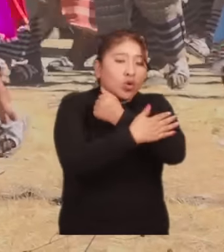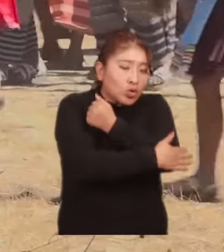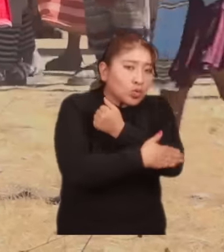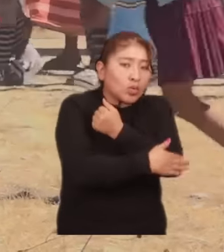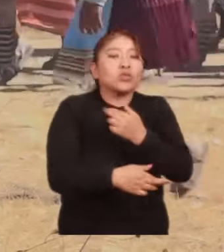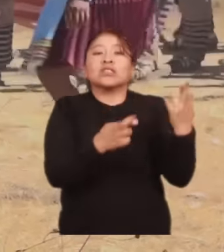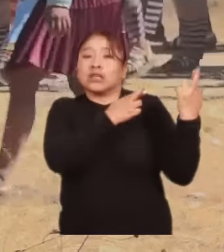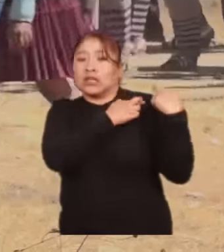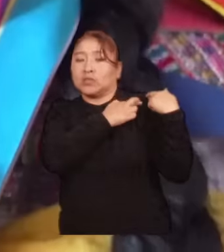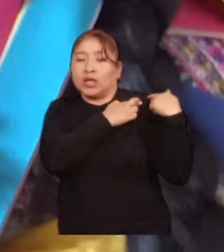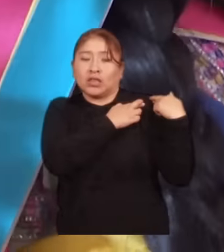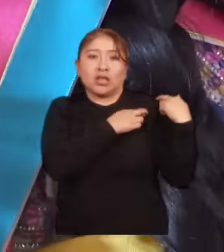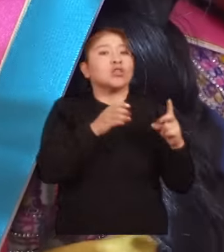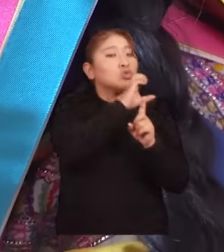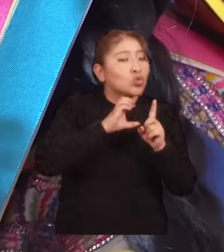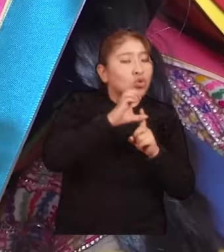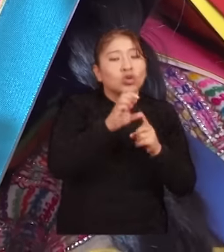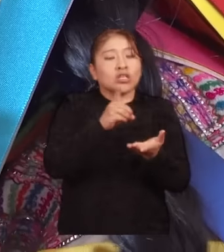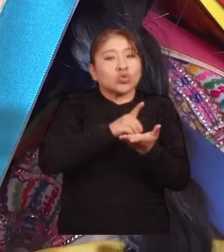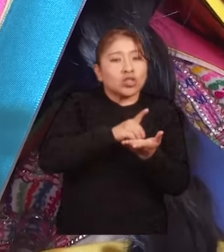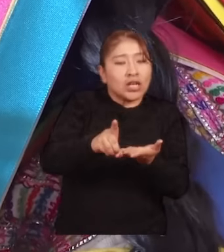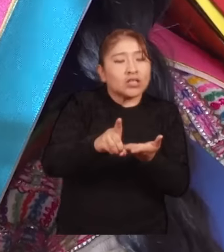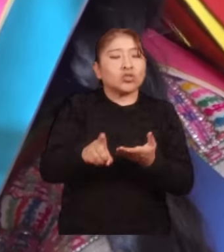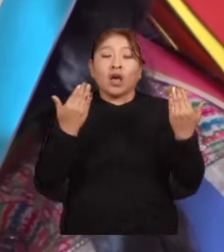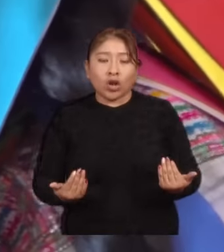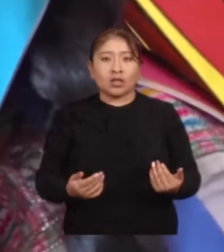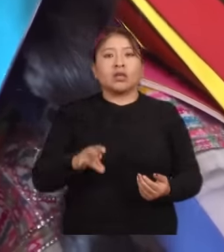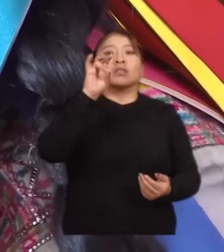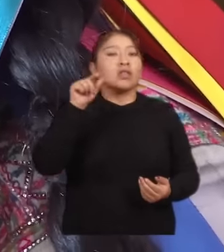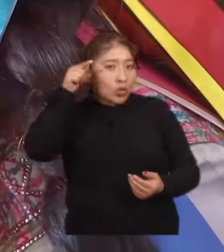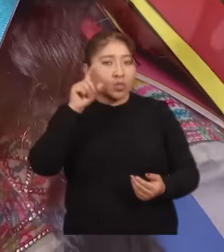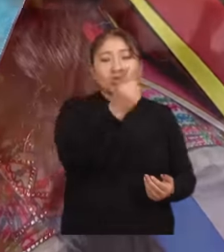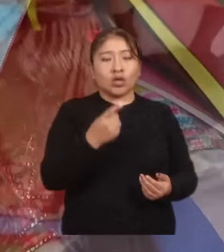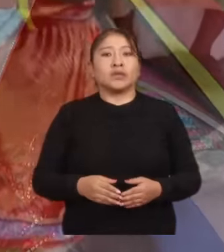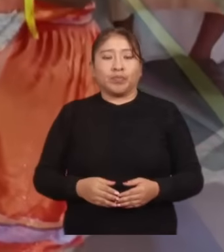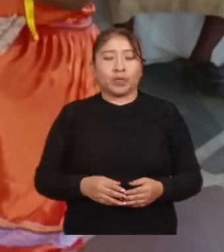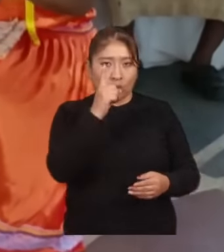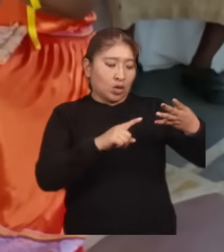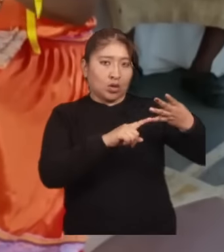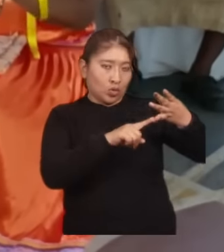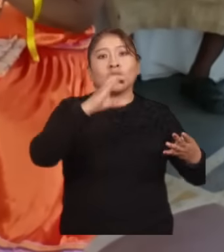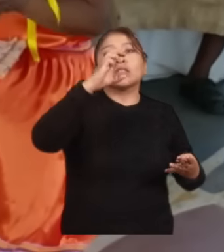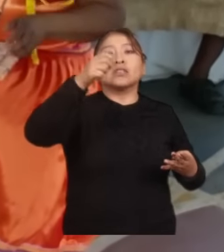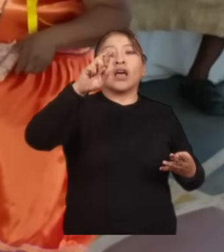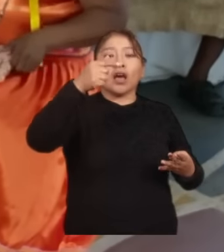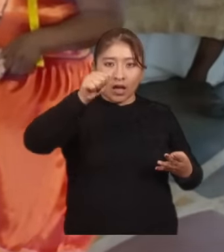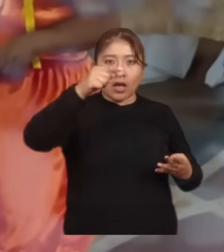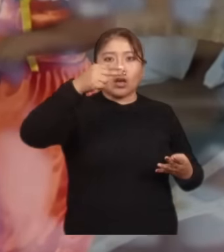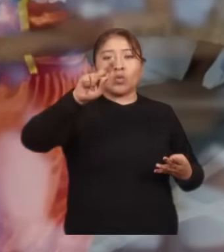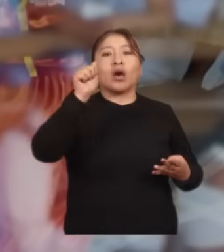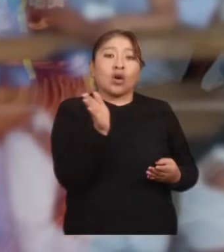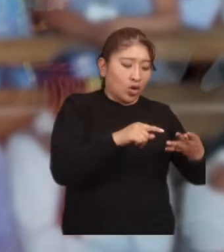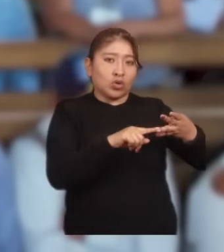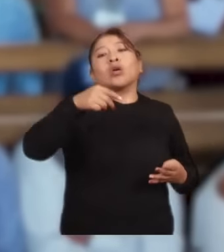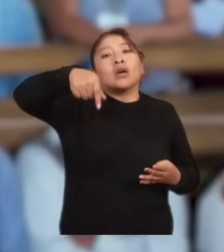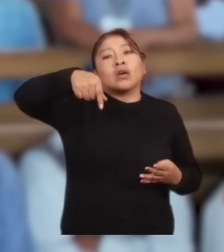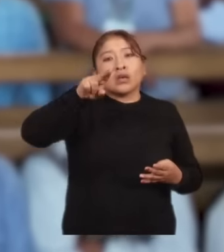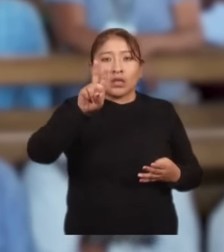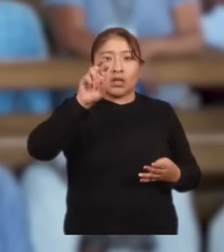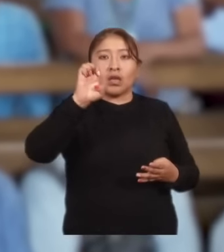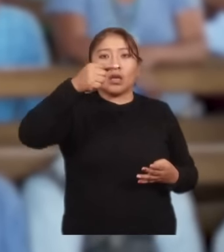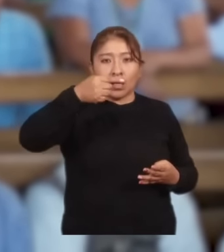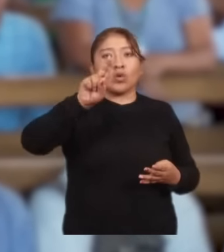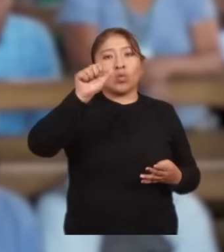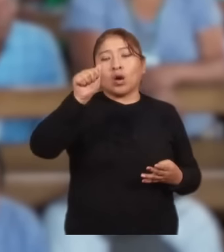señal de respeto al carácter oral de su cultura y su derecho propio. Hasta ahora hay 7 gobiernos autónomos ya conformados: Charagua